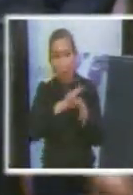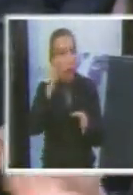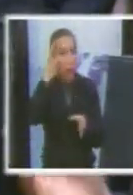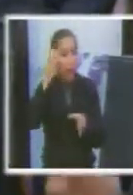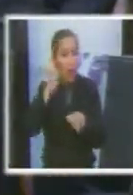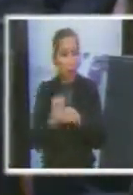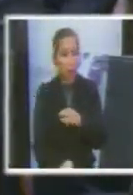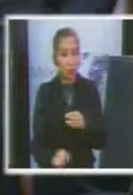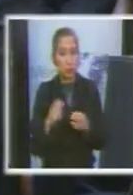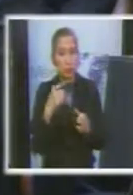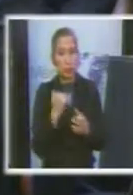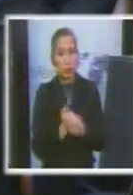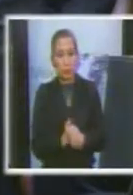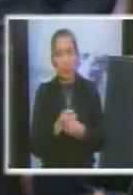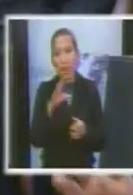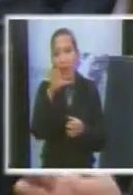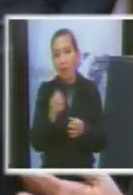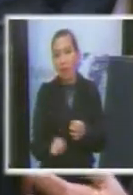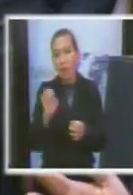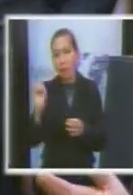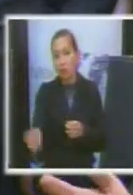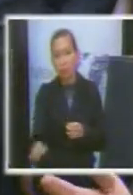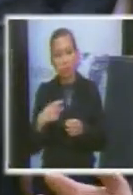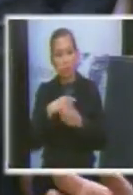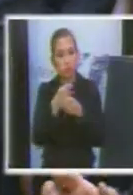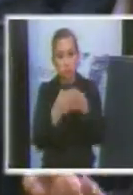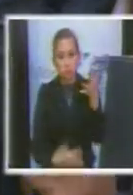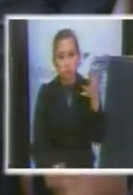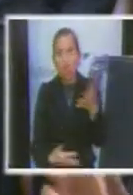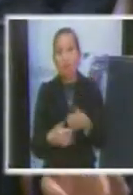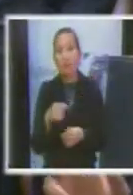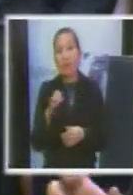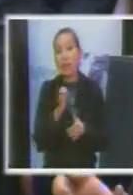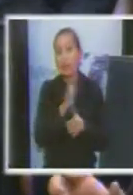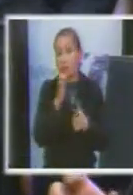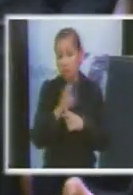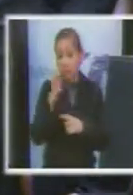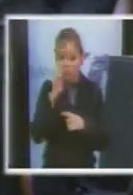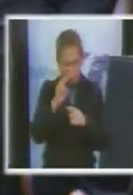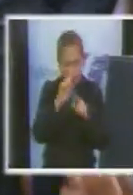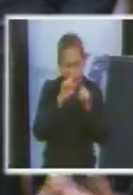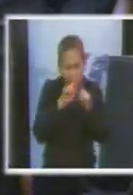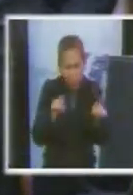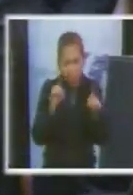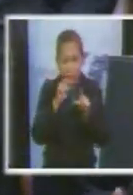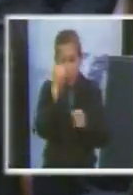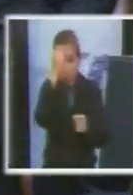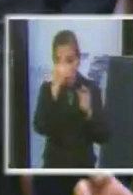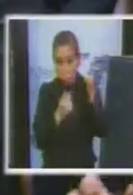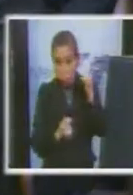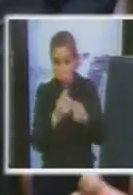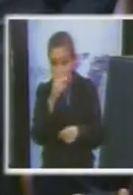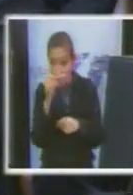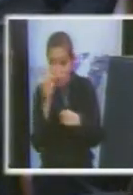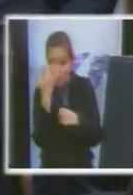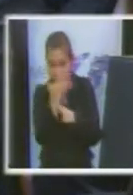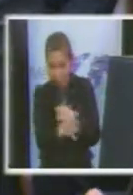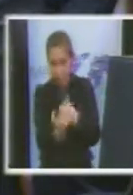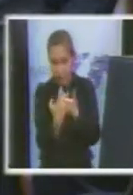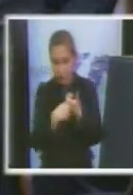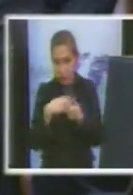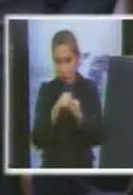del Sur, África del Sur, etc. Entonces vemos que con algunos de estos 10